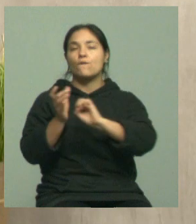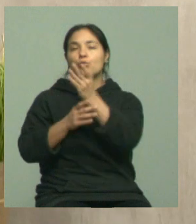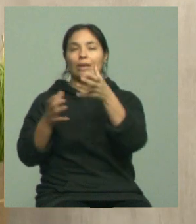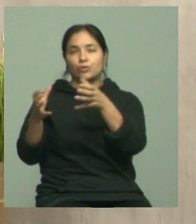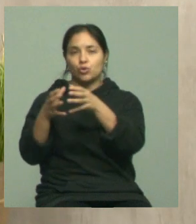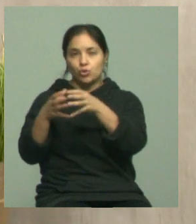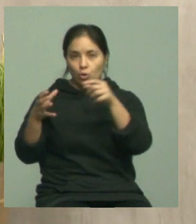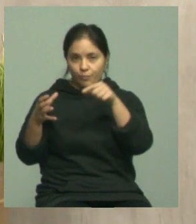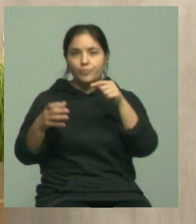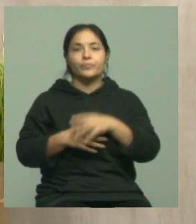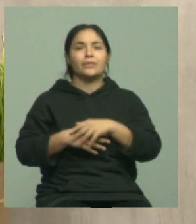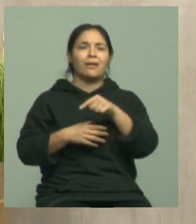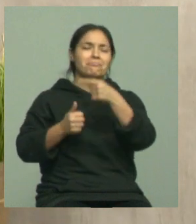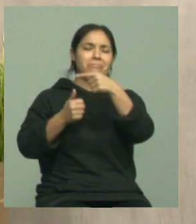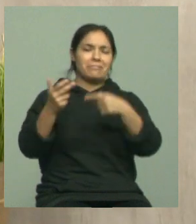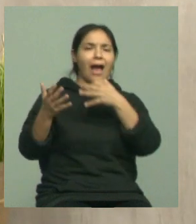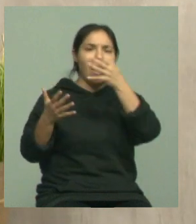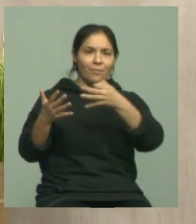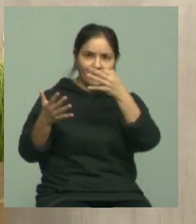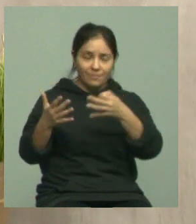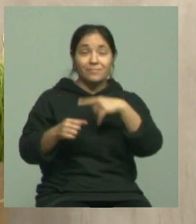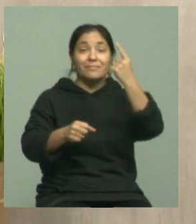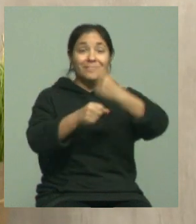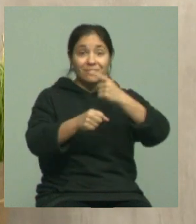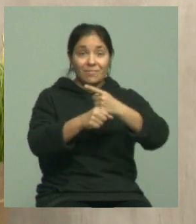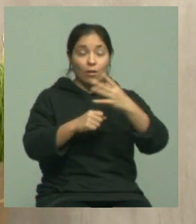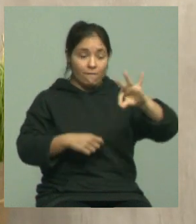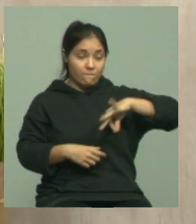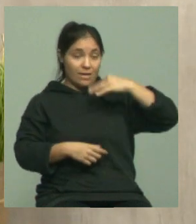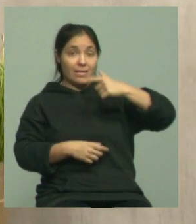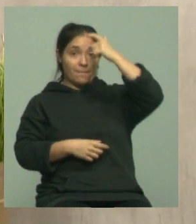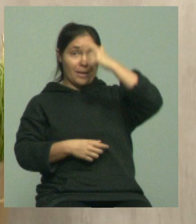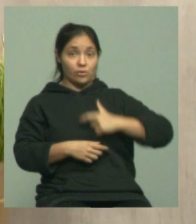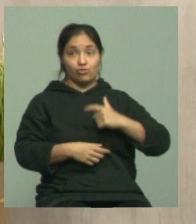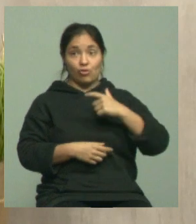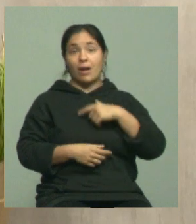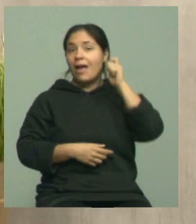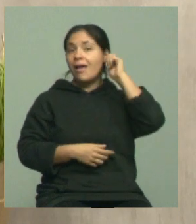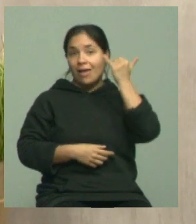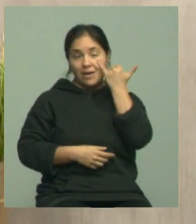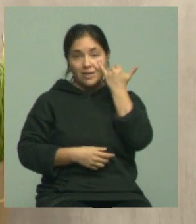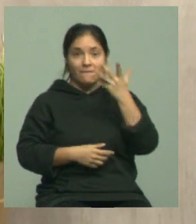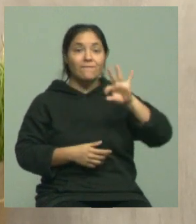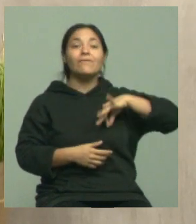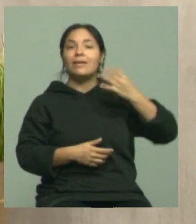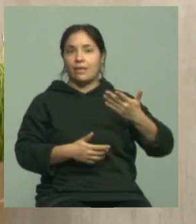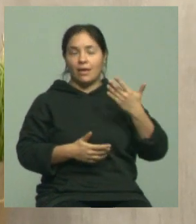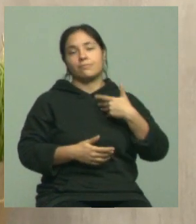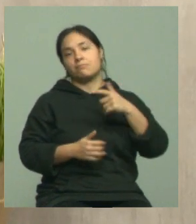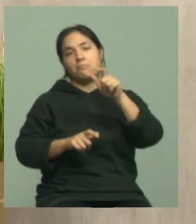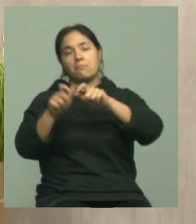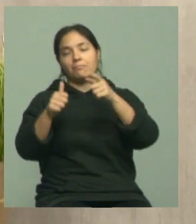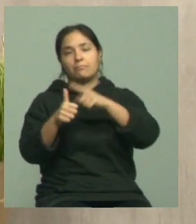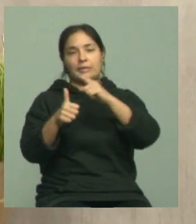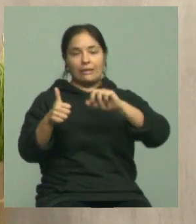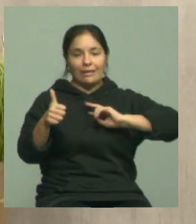Habla de un montón de cosas que tienen que ver con, en primer lugar, con la vida de una persona, en su caso homosexual. Podemos pensar en las lesbianas, en las personas